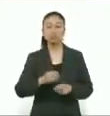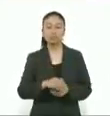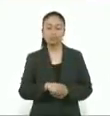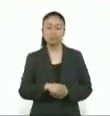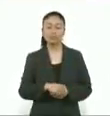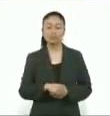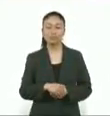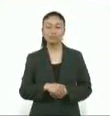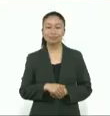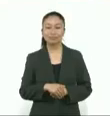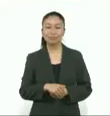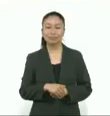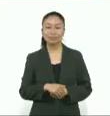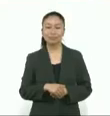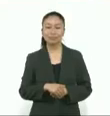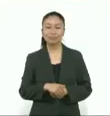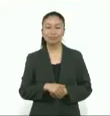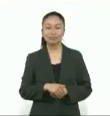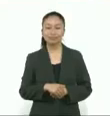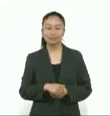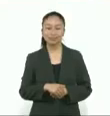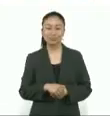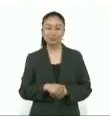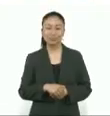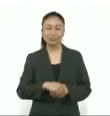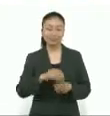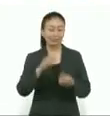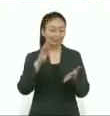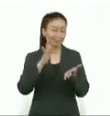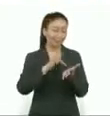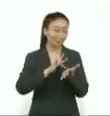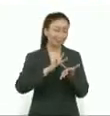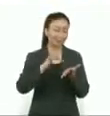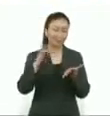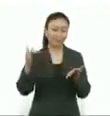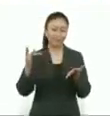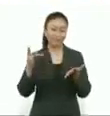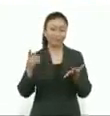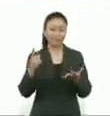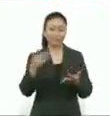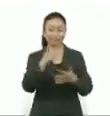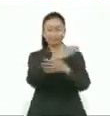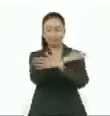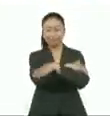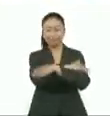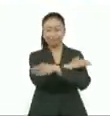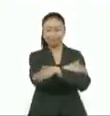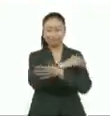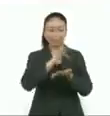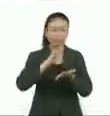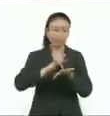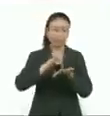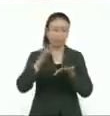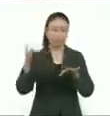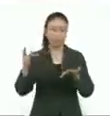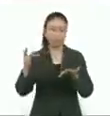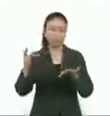maya y en todos los idiomas del mundo. Gracias. Un abrazo. Gracias.